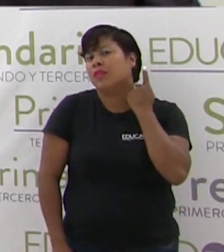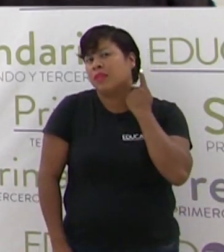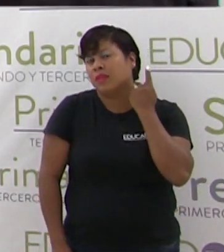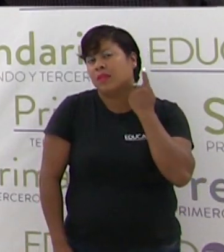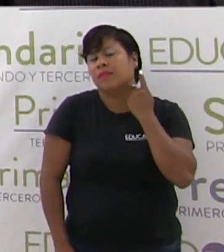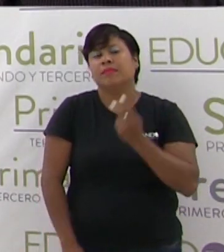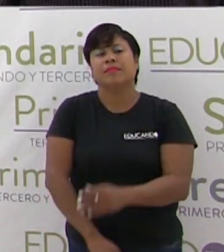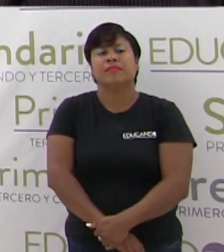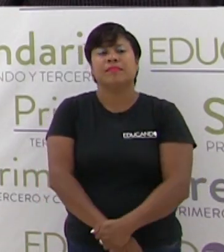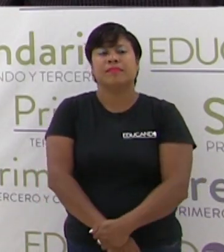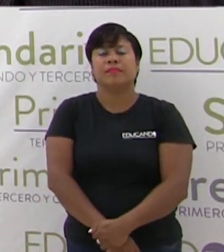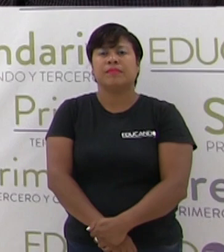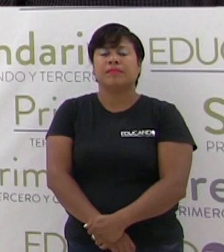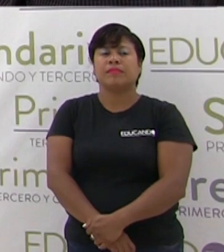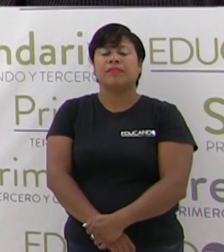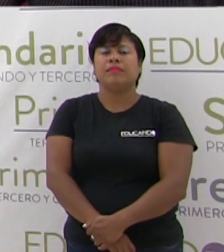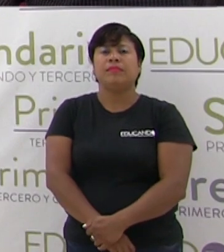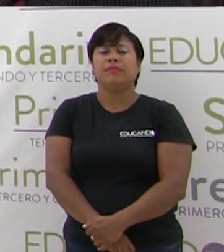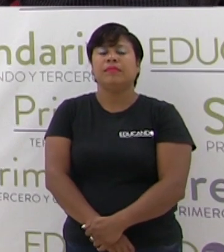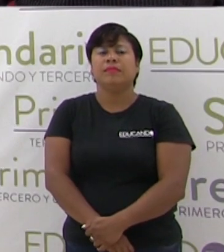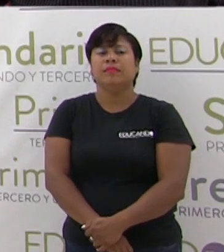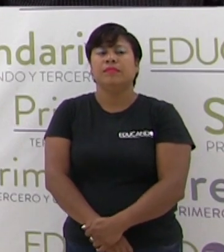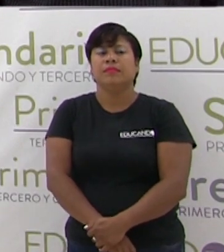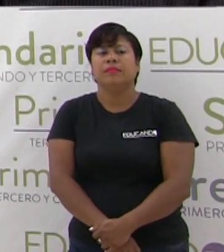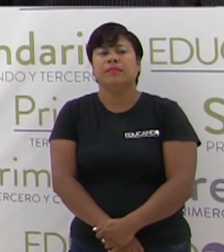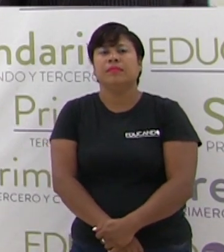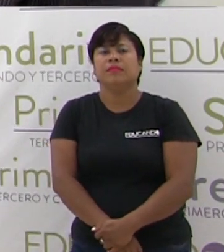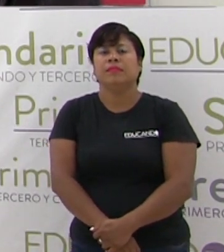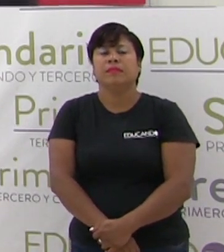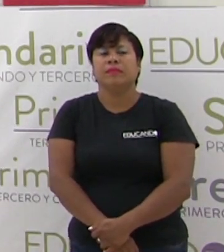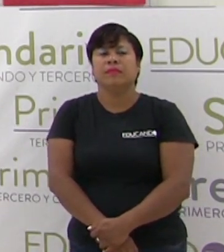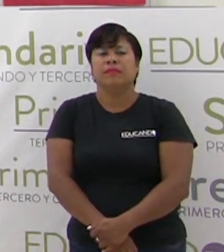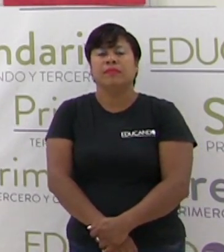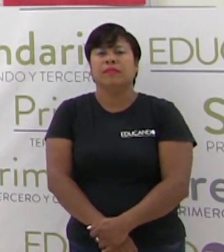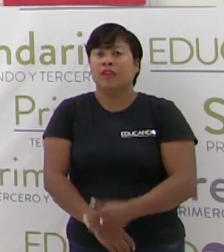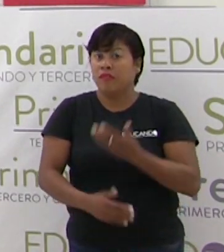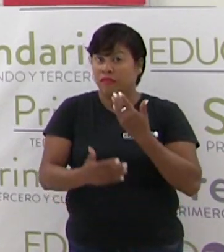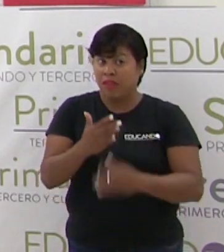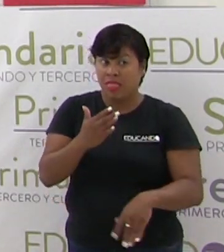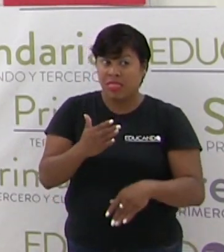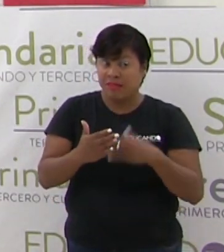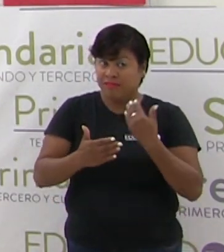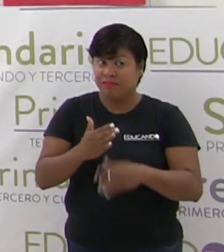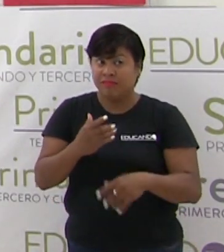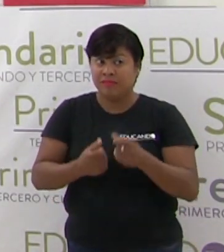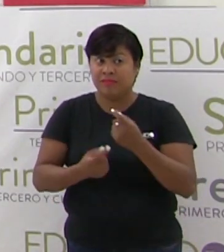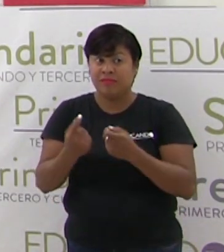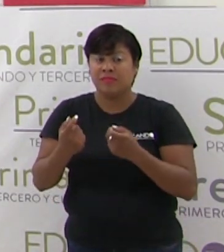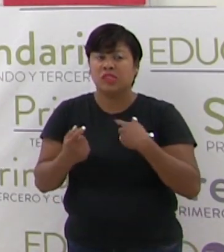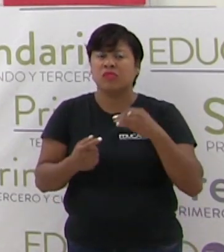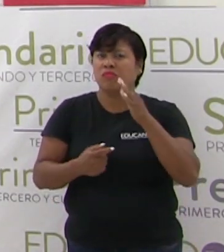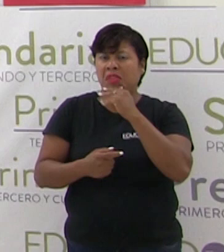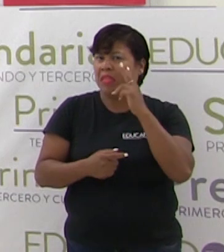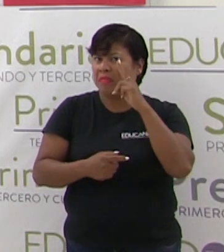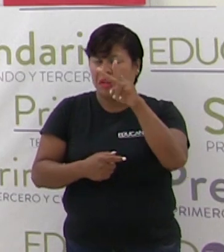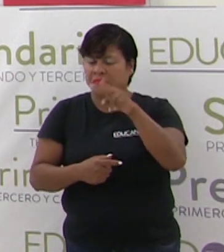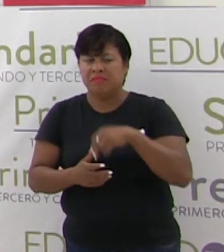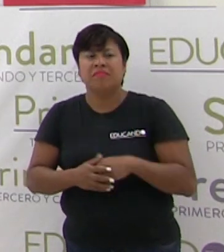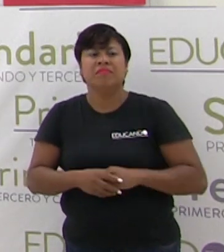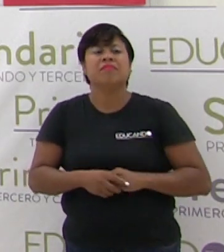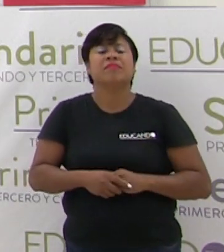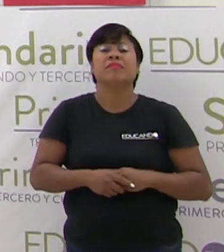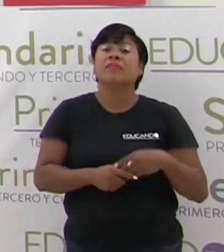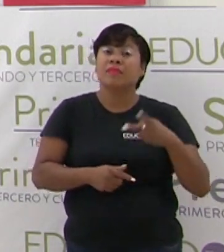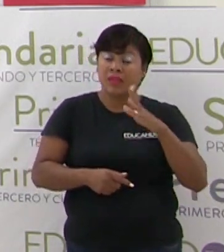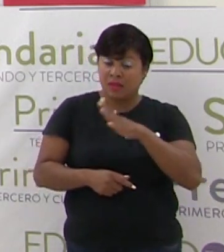política. Me faltaron unas, ya no las puedo ver.